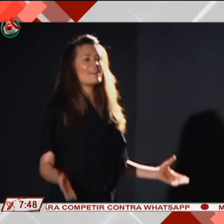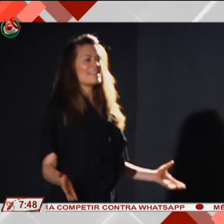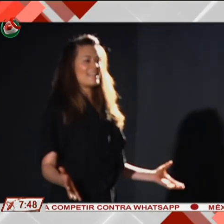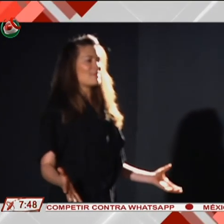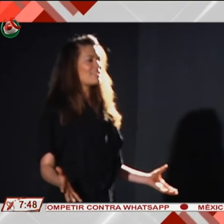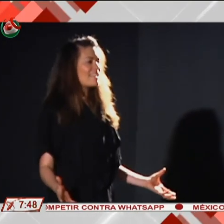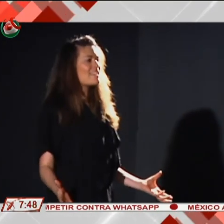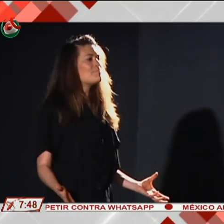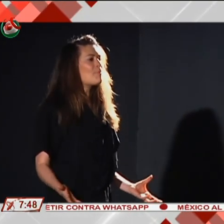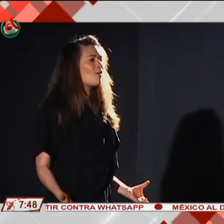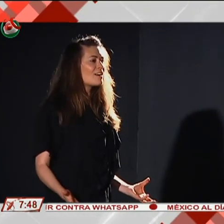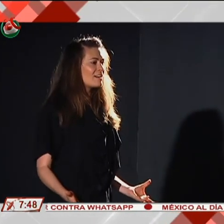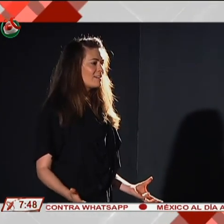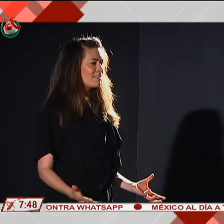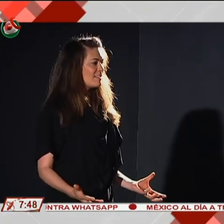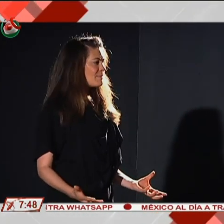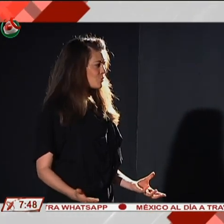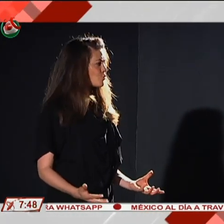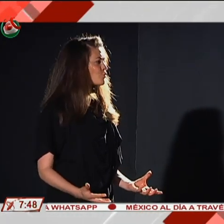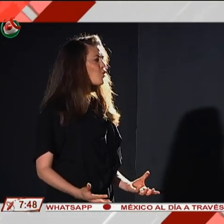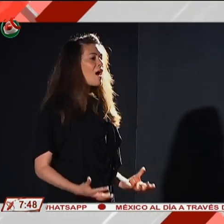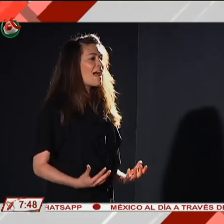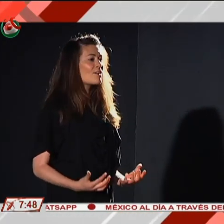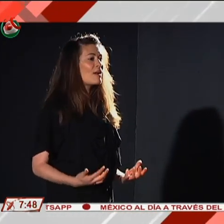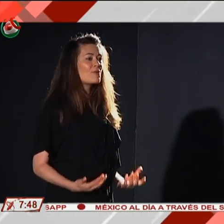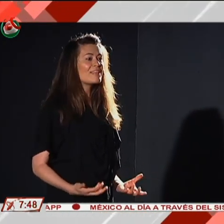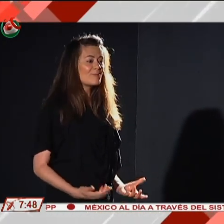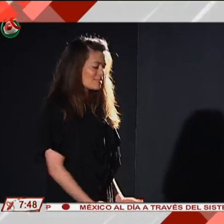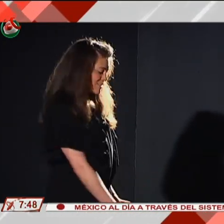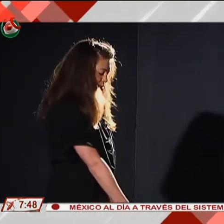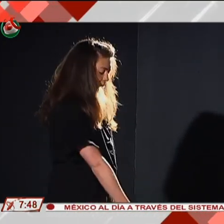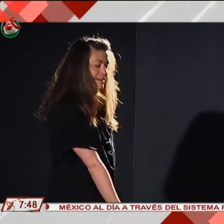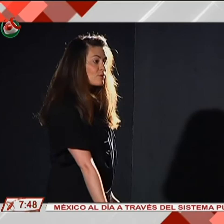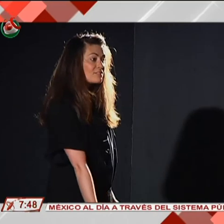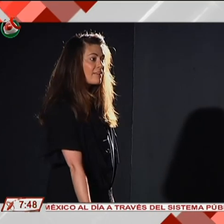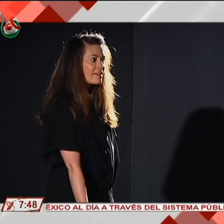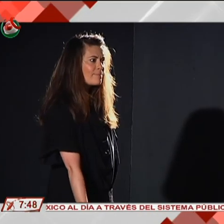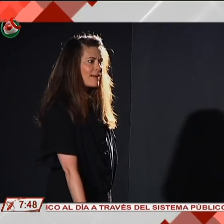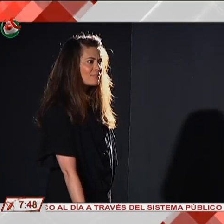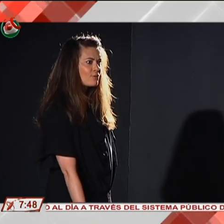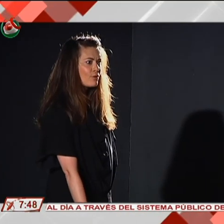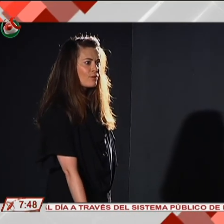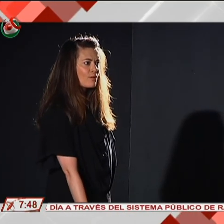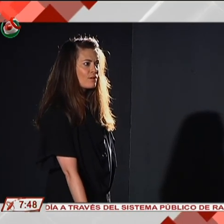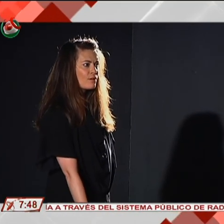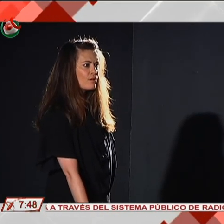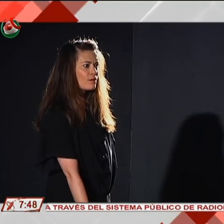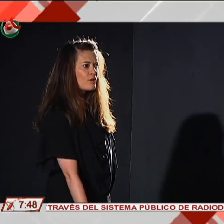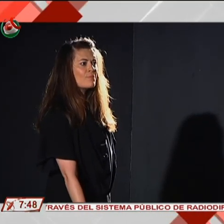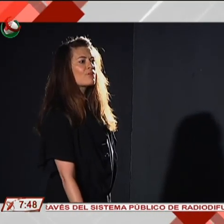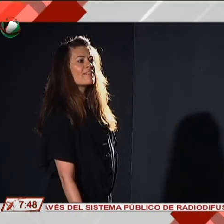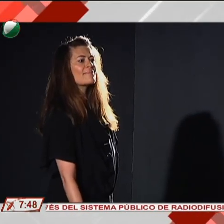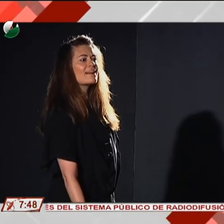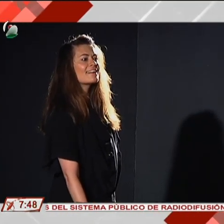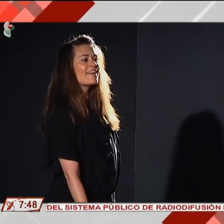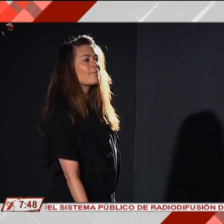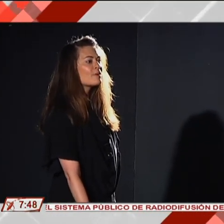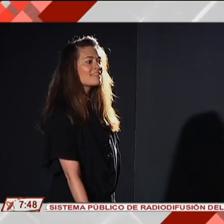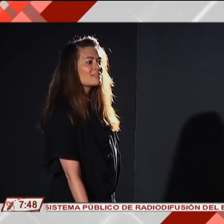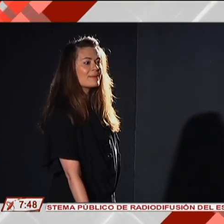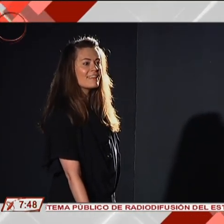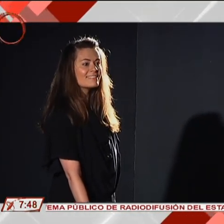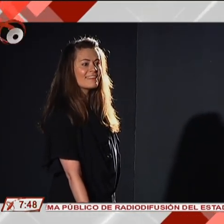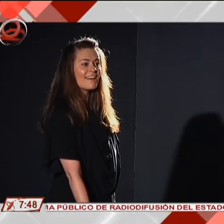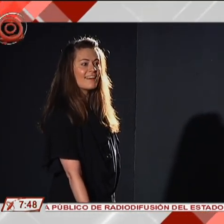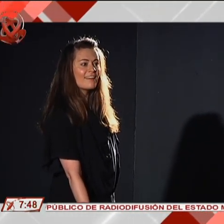¿Cómo olvidar que la madrina del punk me susurró algo al oído mientras yo estaba recostada en el pasto? ¿Cómo no quedar marcada